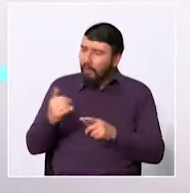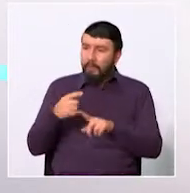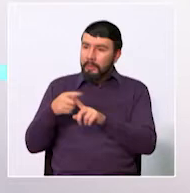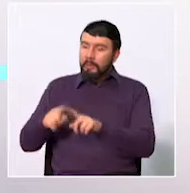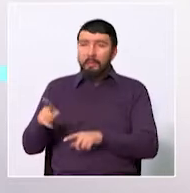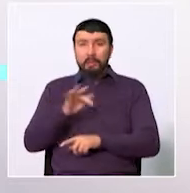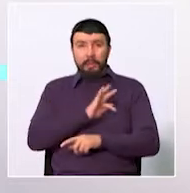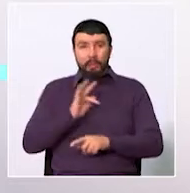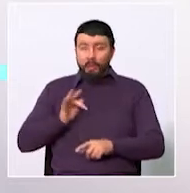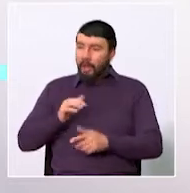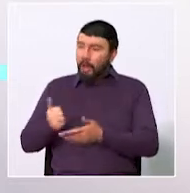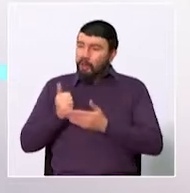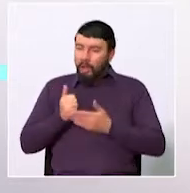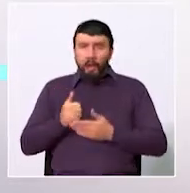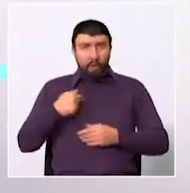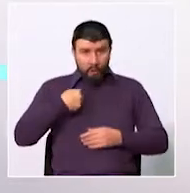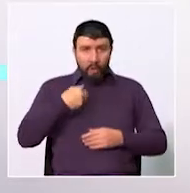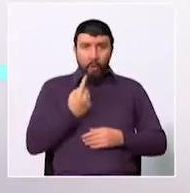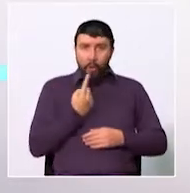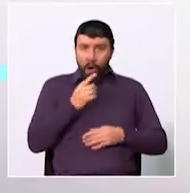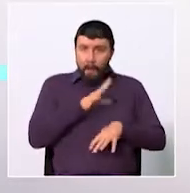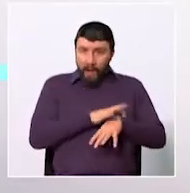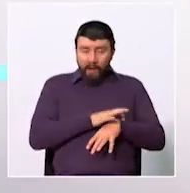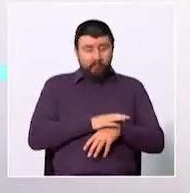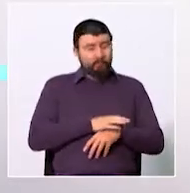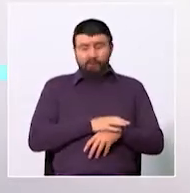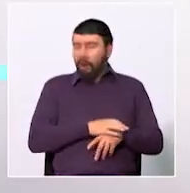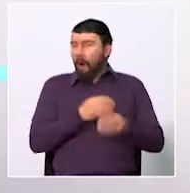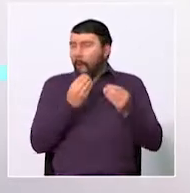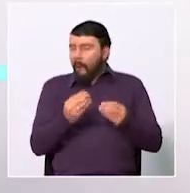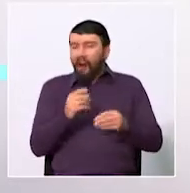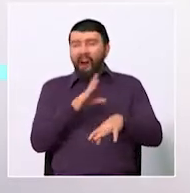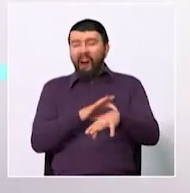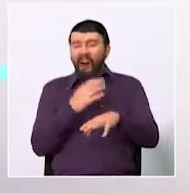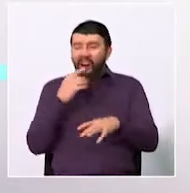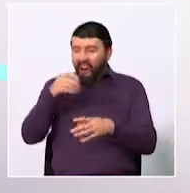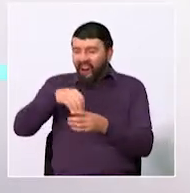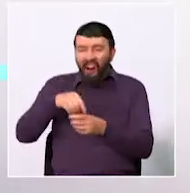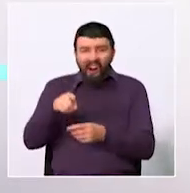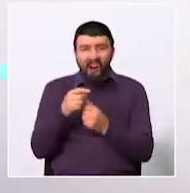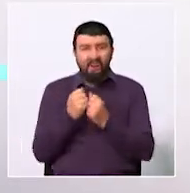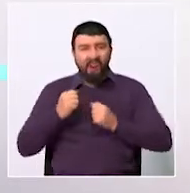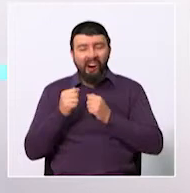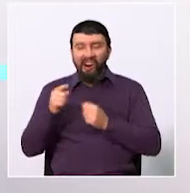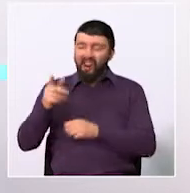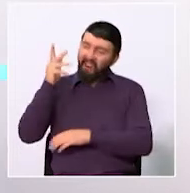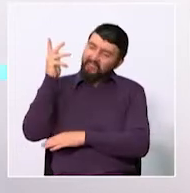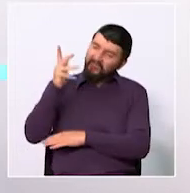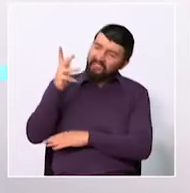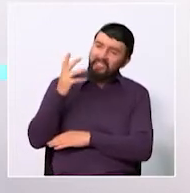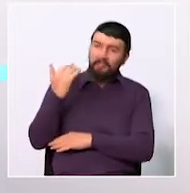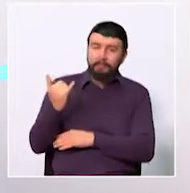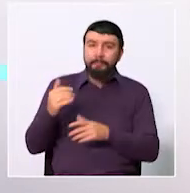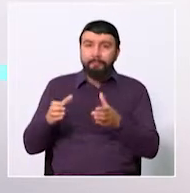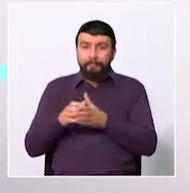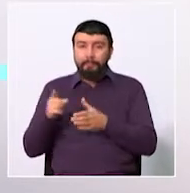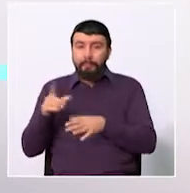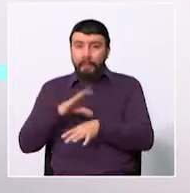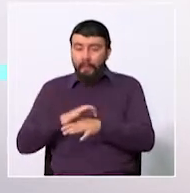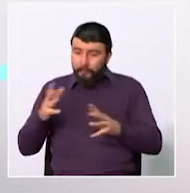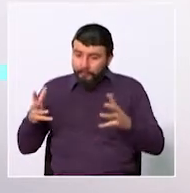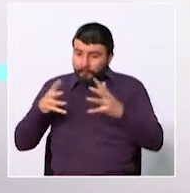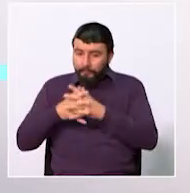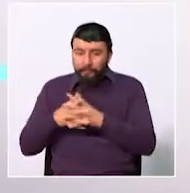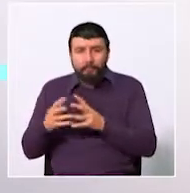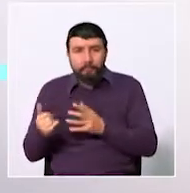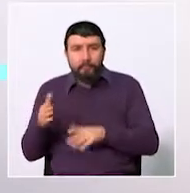médicos porque no soy yo somos muchos muchos en bogotá en los congresos que se hacen grandes de medicina integrativa a